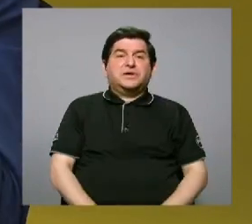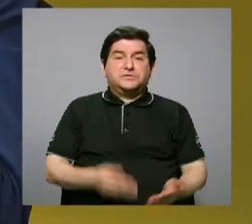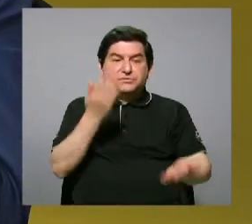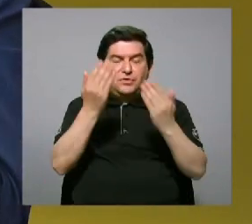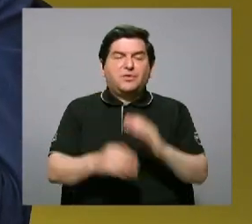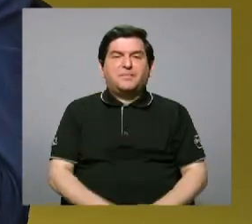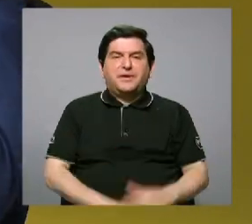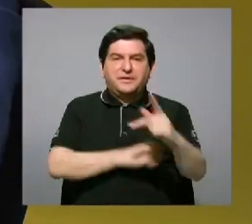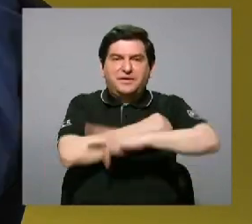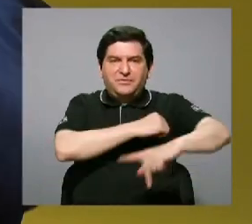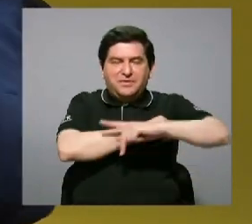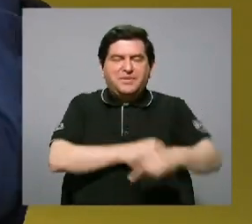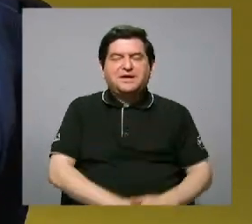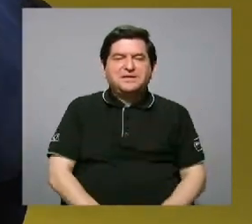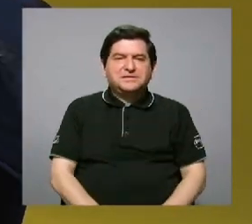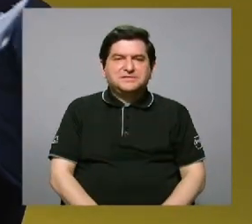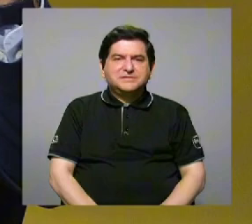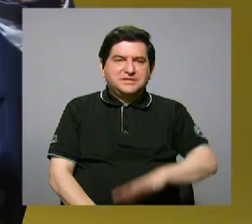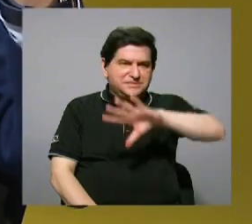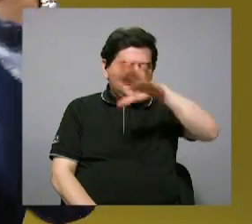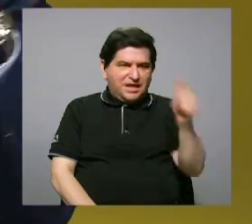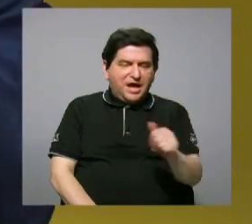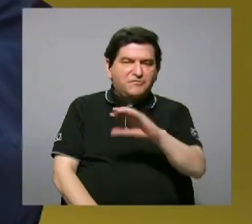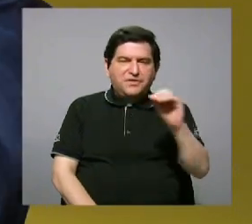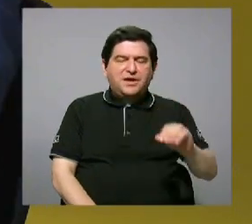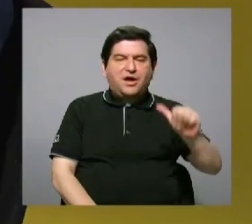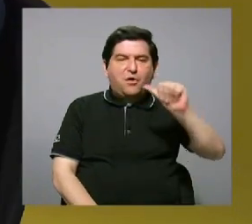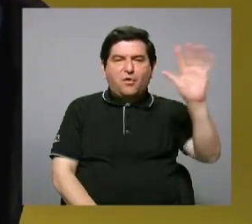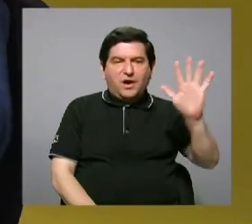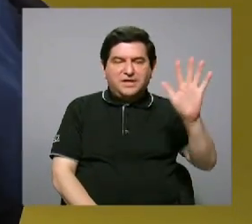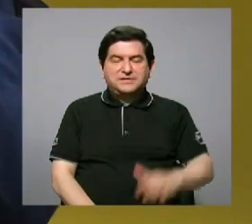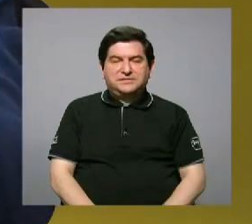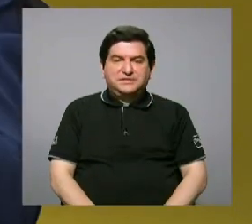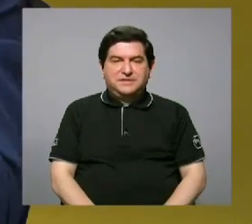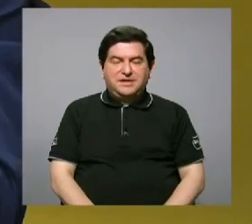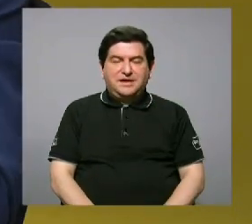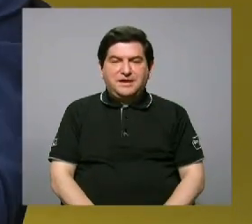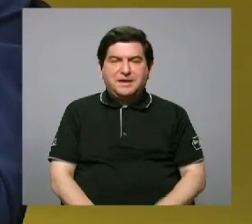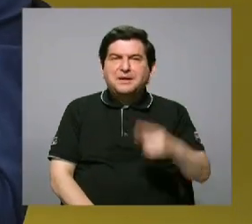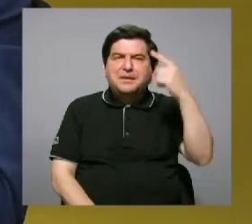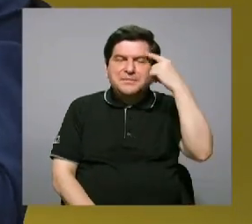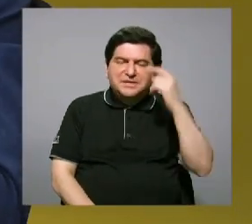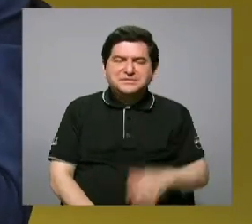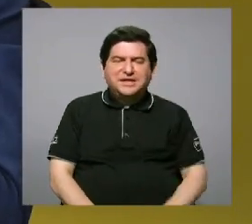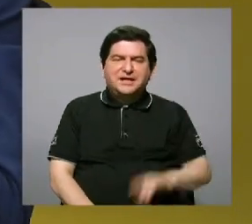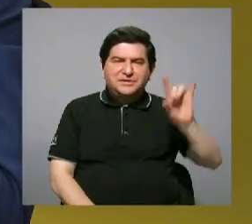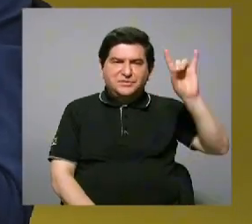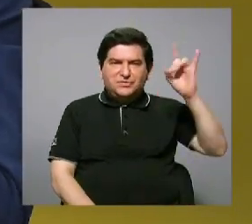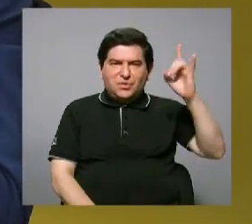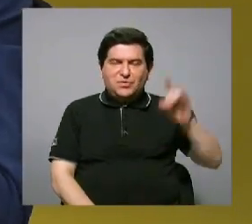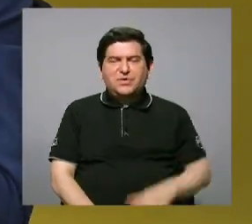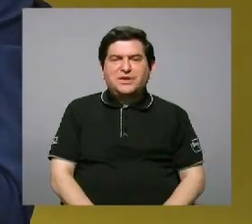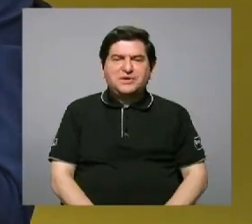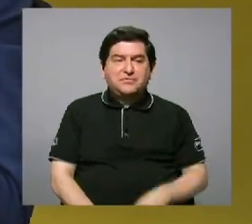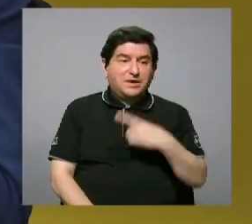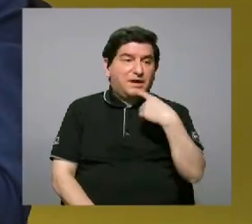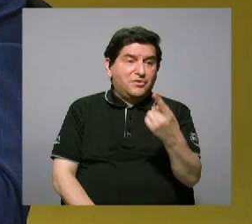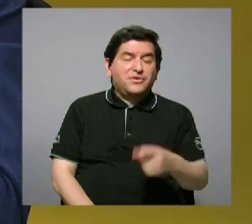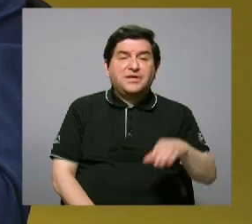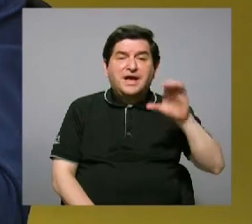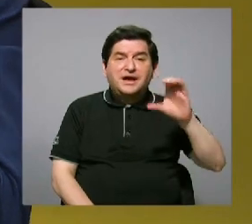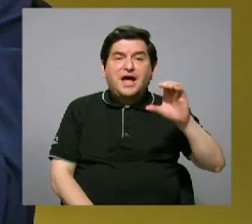Asia. Bolivia casi que podría uno decir, y un poco de la mano de nuestro maestro don Claudio González